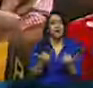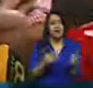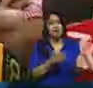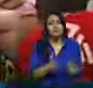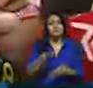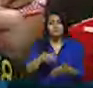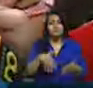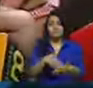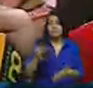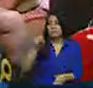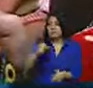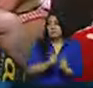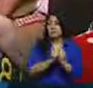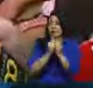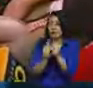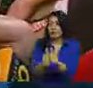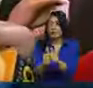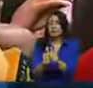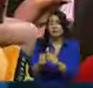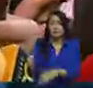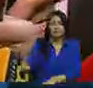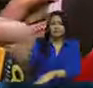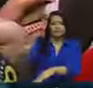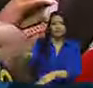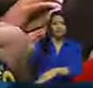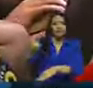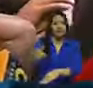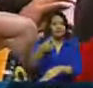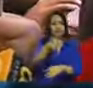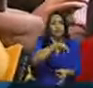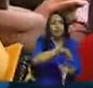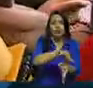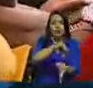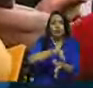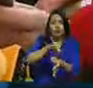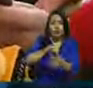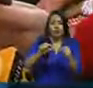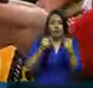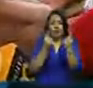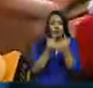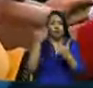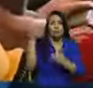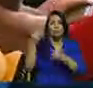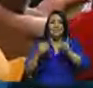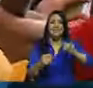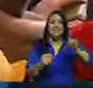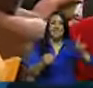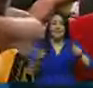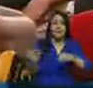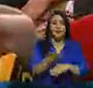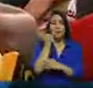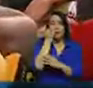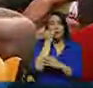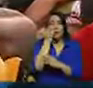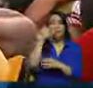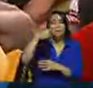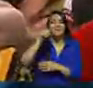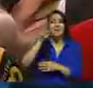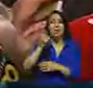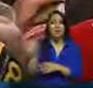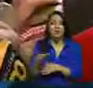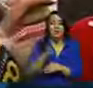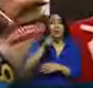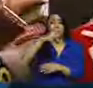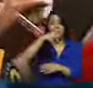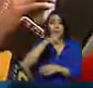Voy a acompañar a todos los cabezas de lista de la izquierda democrática, Pachacuti Gupé, para que voten